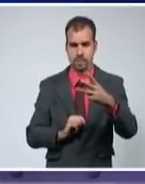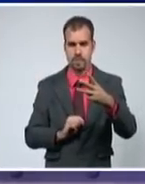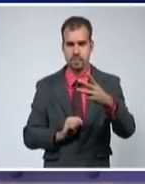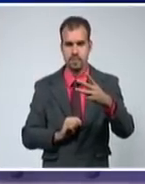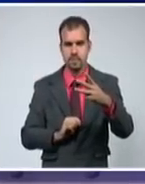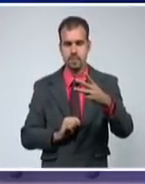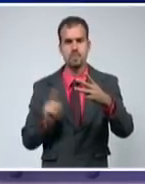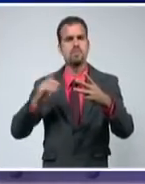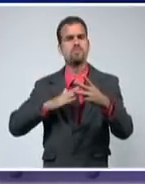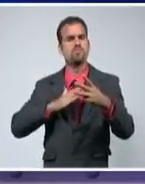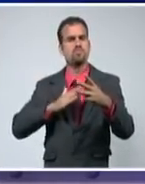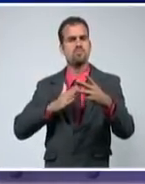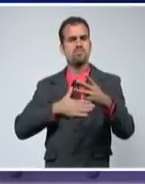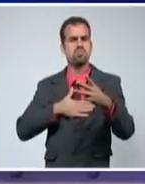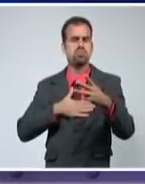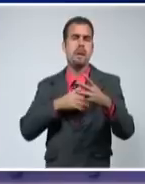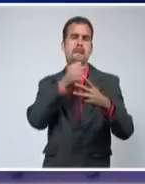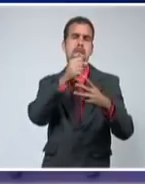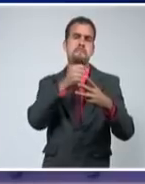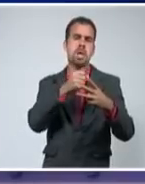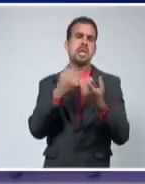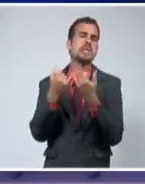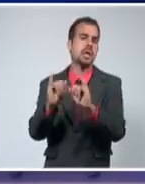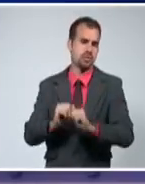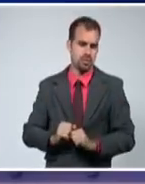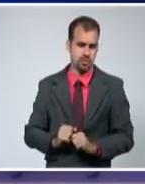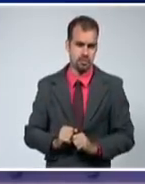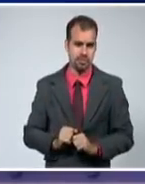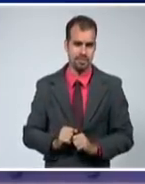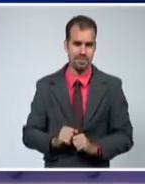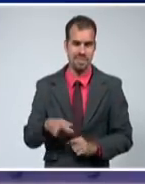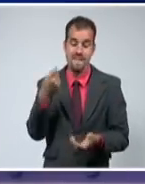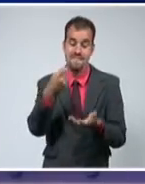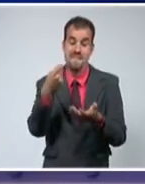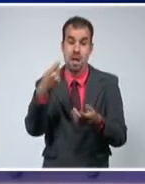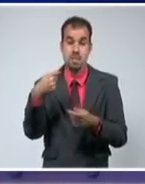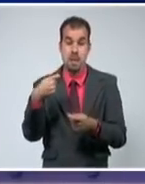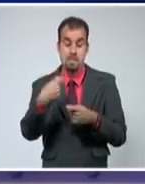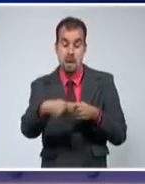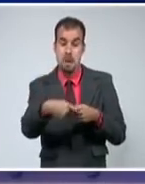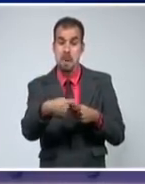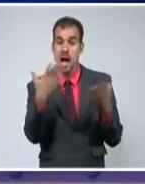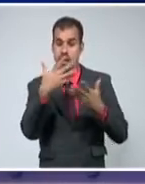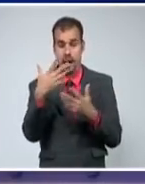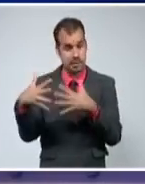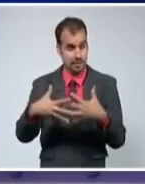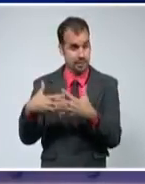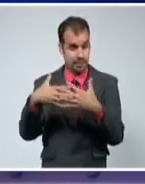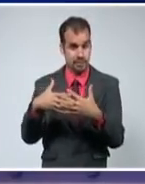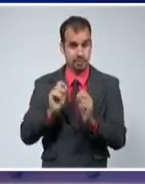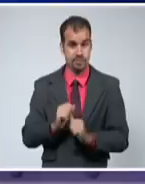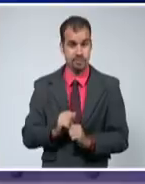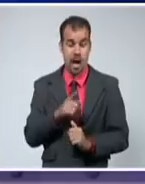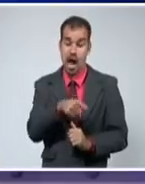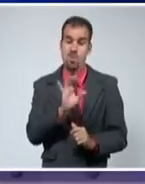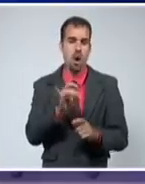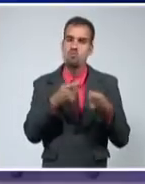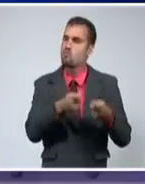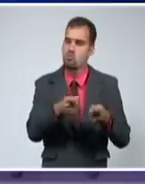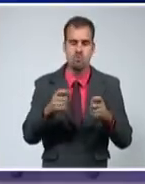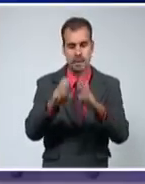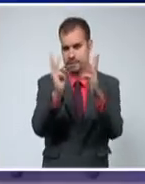pagados desde eeuu participantes de no pocas provocaciones e incitaciones a través de las redes sociales